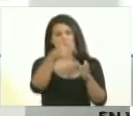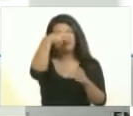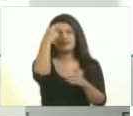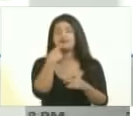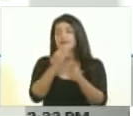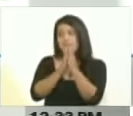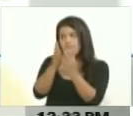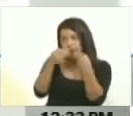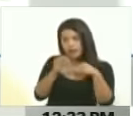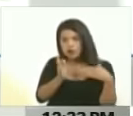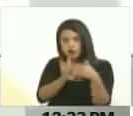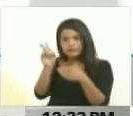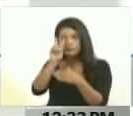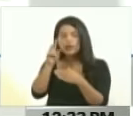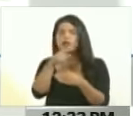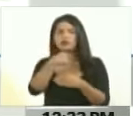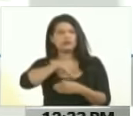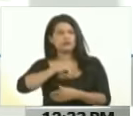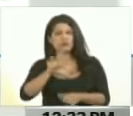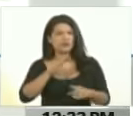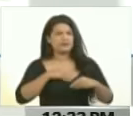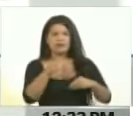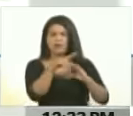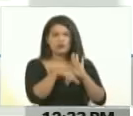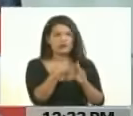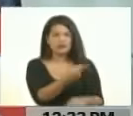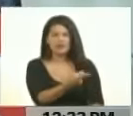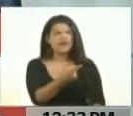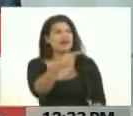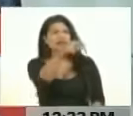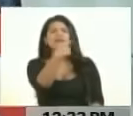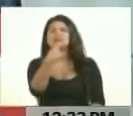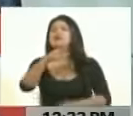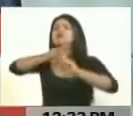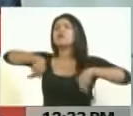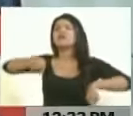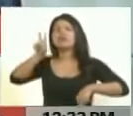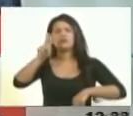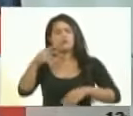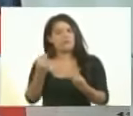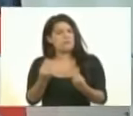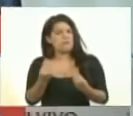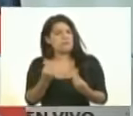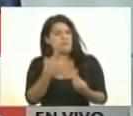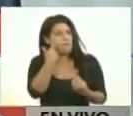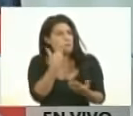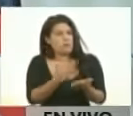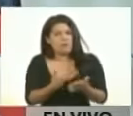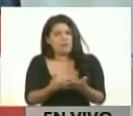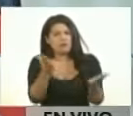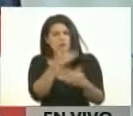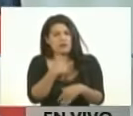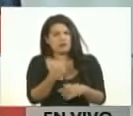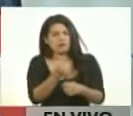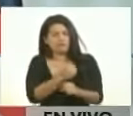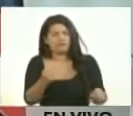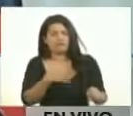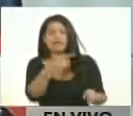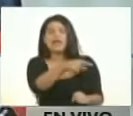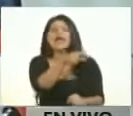existe y a la cual no reconocemos, es nula, es írrita, es inexistente. Dice que Venezuela ha